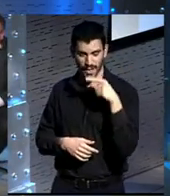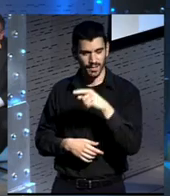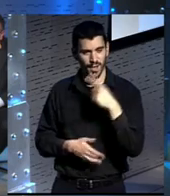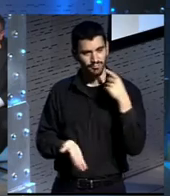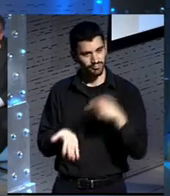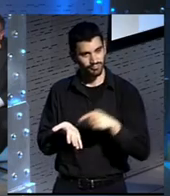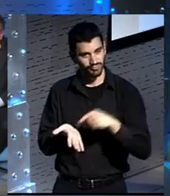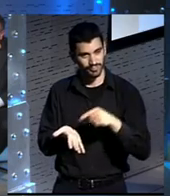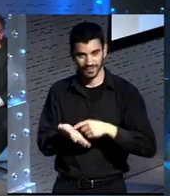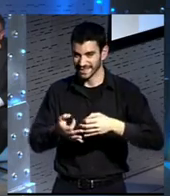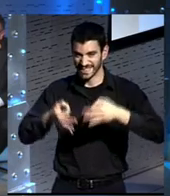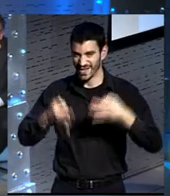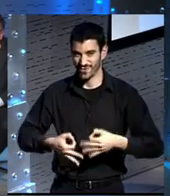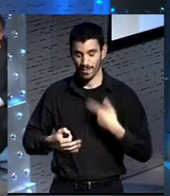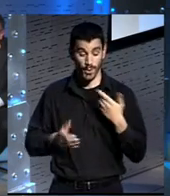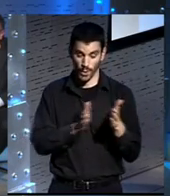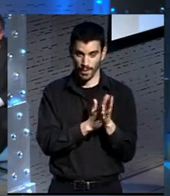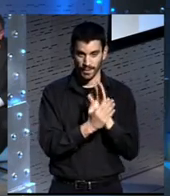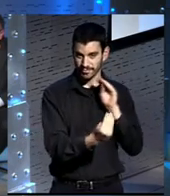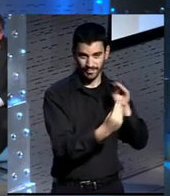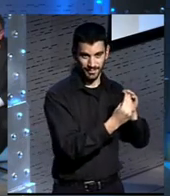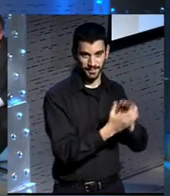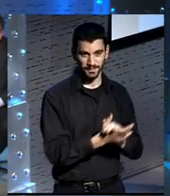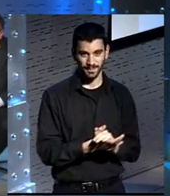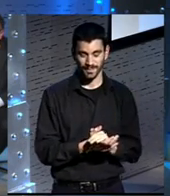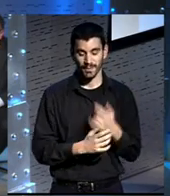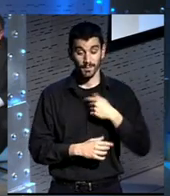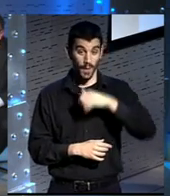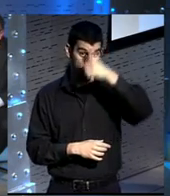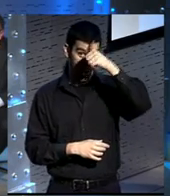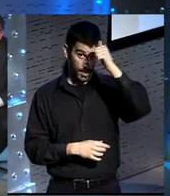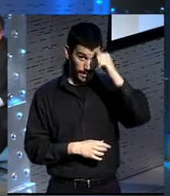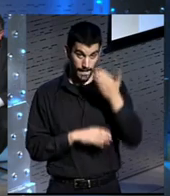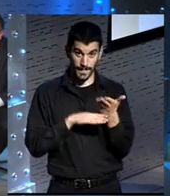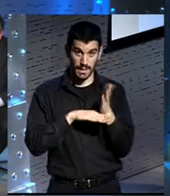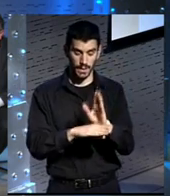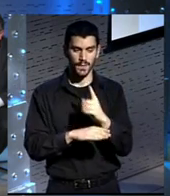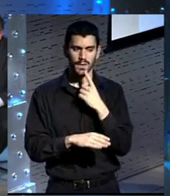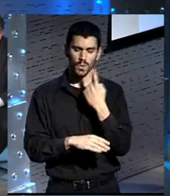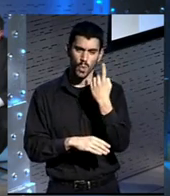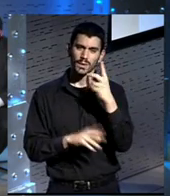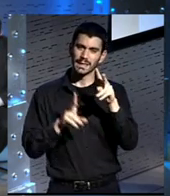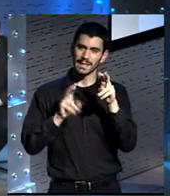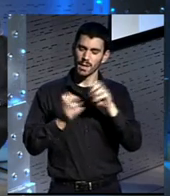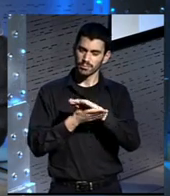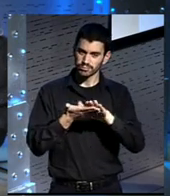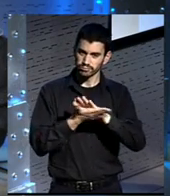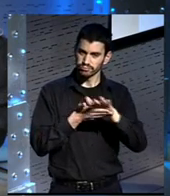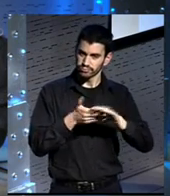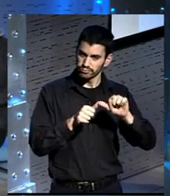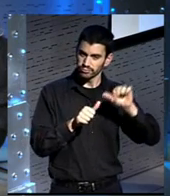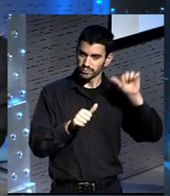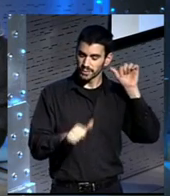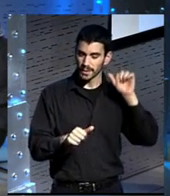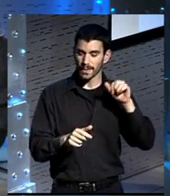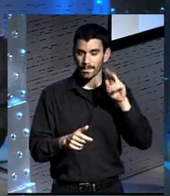Bueno, hay un aspecto que también se ha comentado desde el principio de esta mesa redonda, y es los nuevos servicios a través